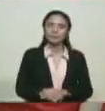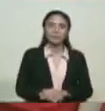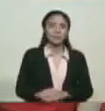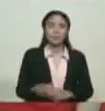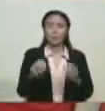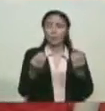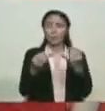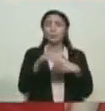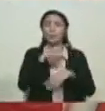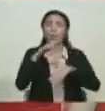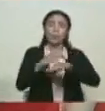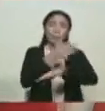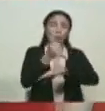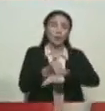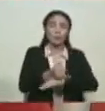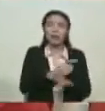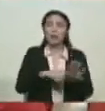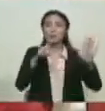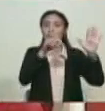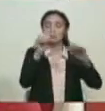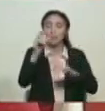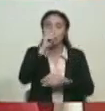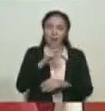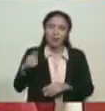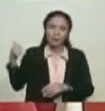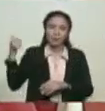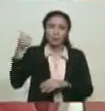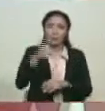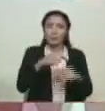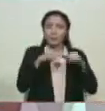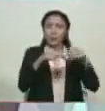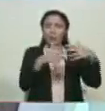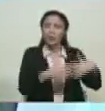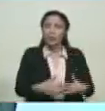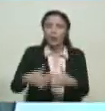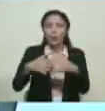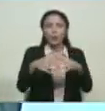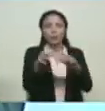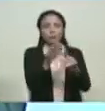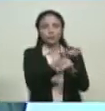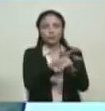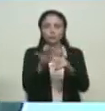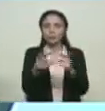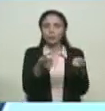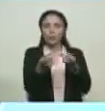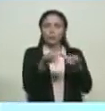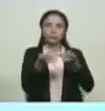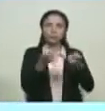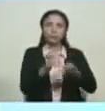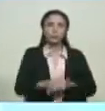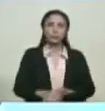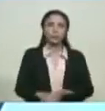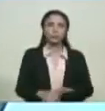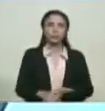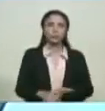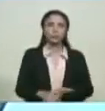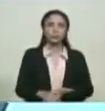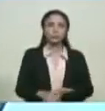cuántos otros. 60 años de intervencionismo, de dominación gringa, imperialista, de despojo, de saqueo.